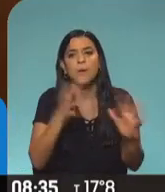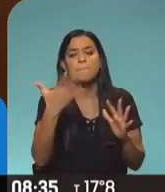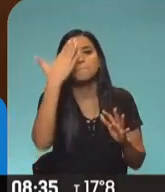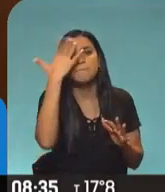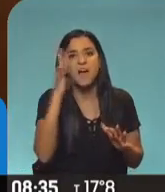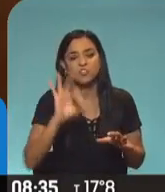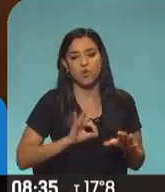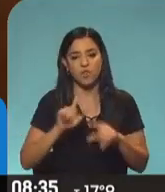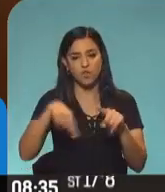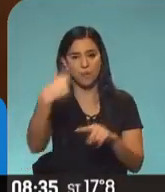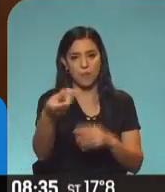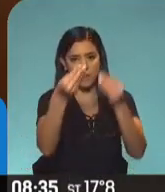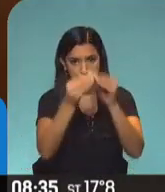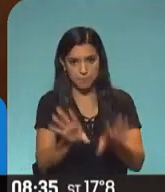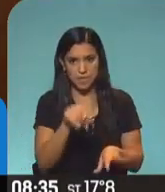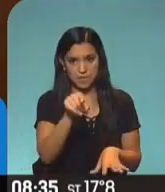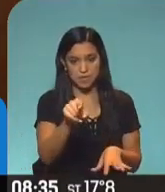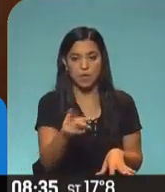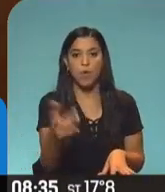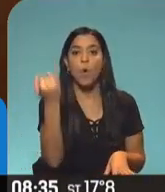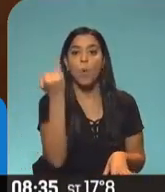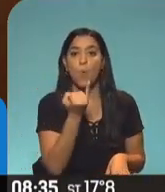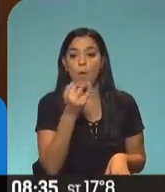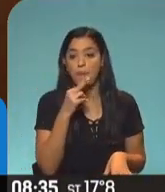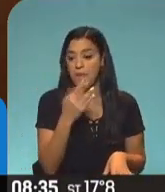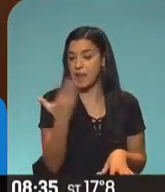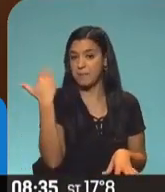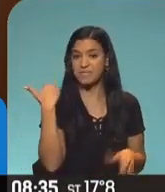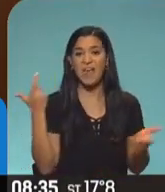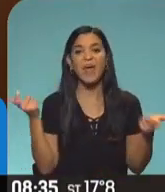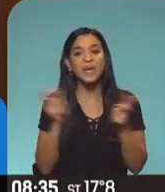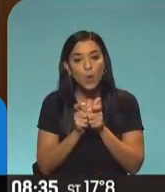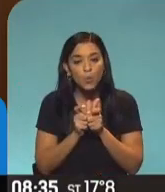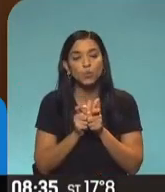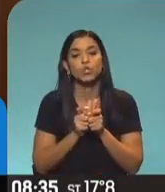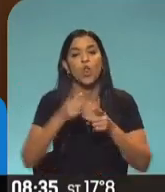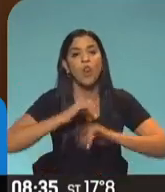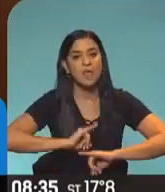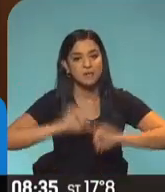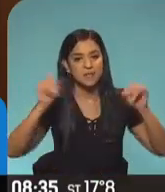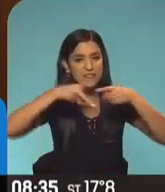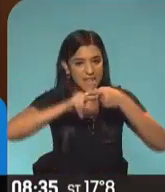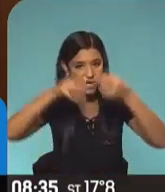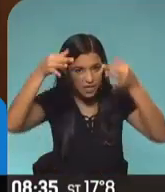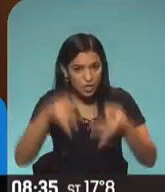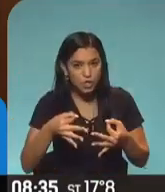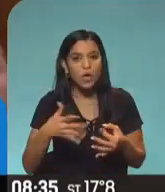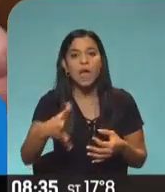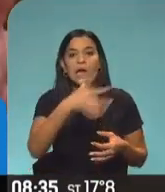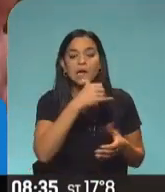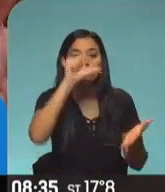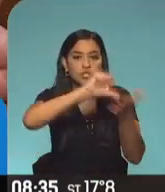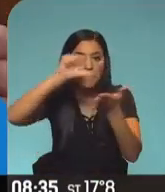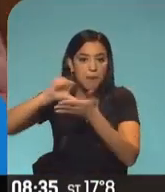marzo del año que viene. Tuvimos el jueves y viernes de la semana pasada la reunión de lanzamiento técnico con los 14